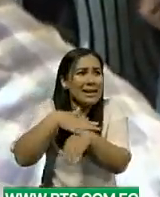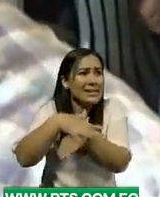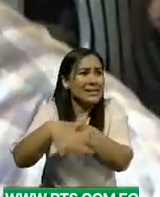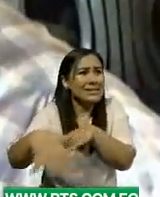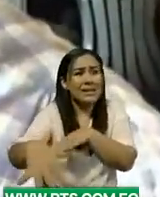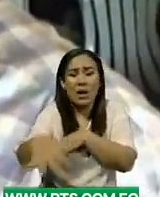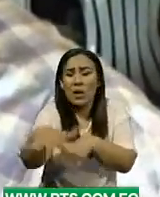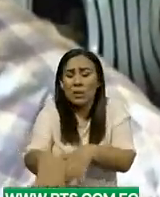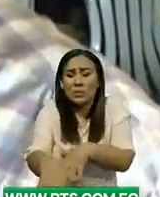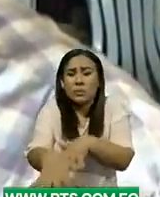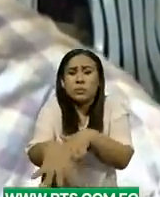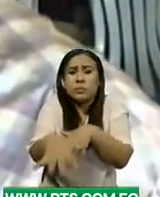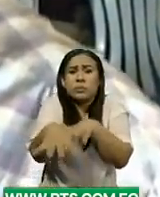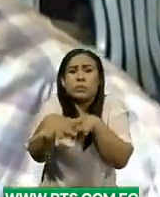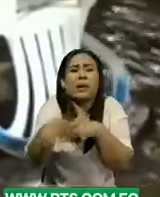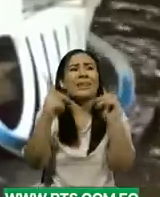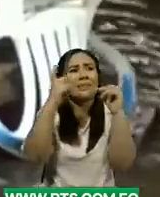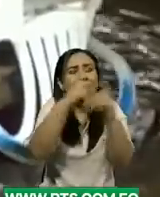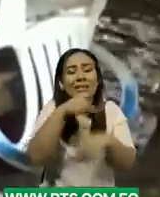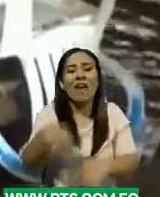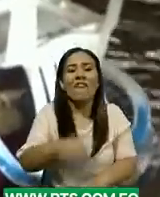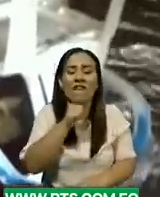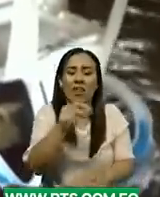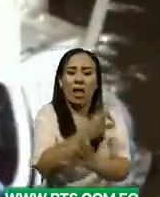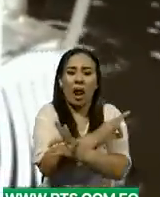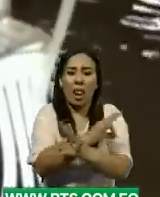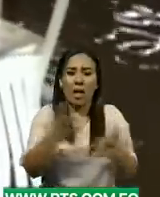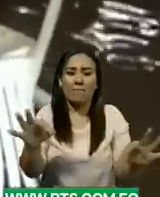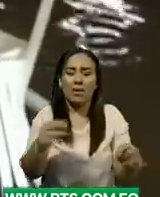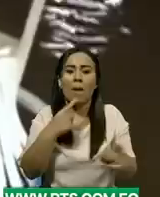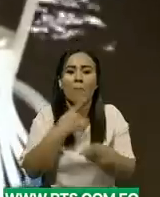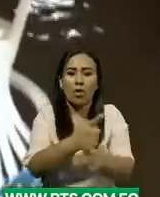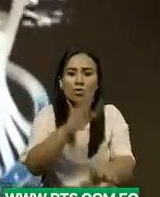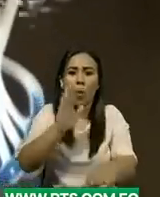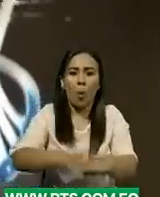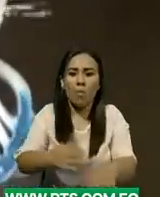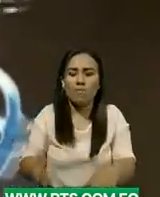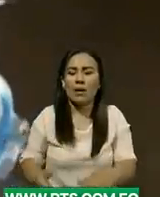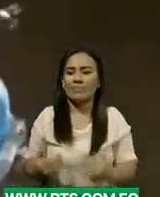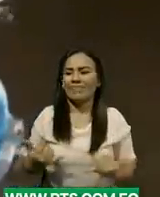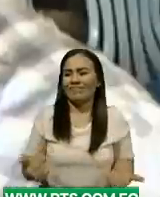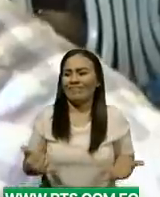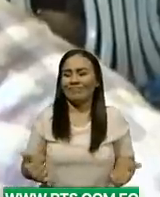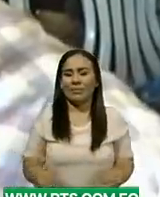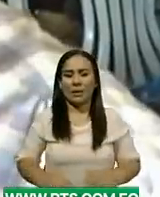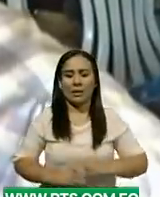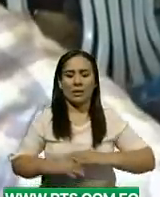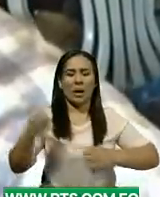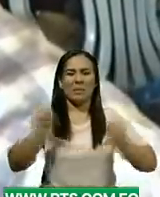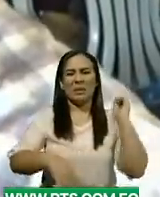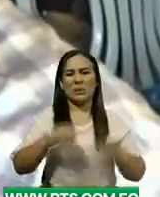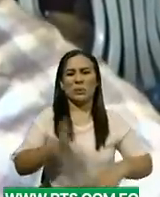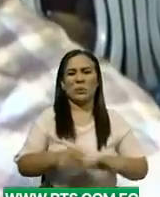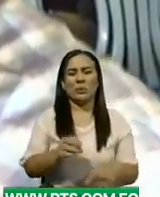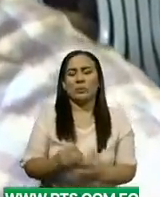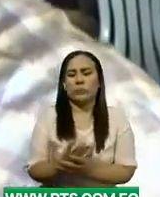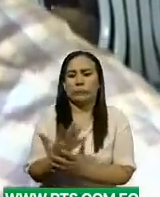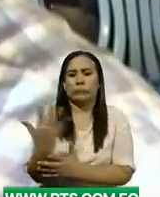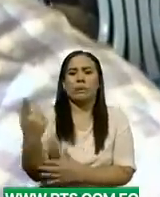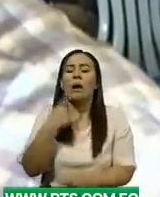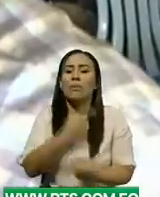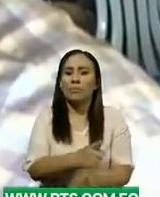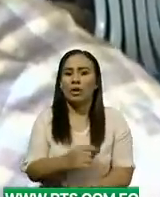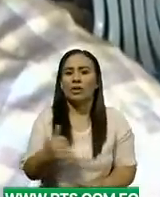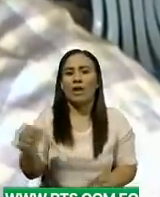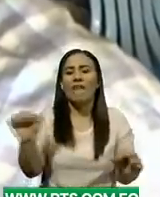que ser dragado para que no desborde. Ya está relleno, pues está el río, ya,